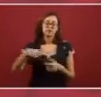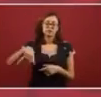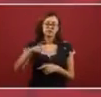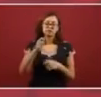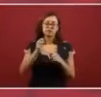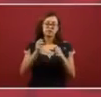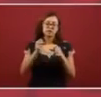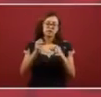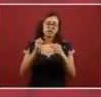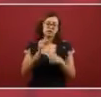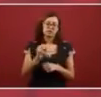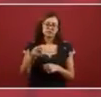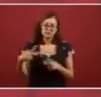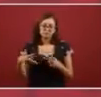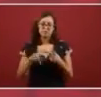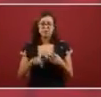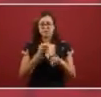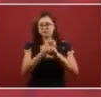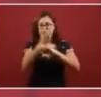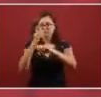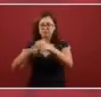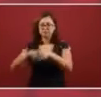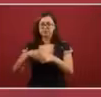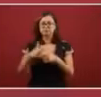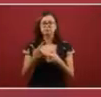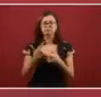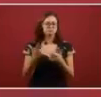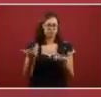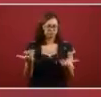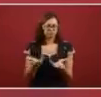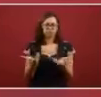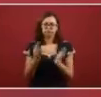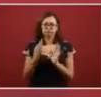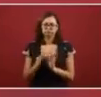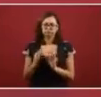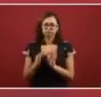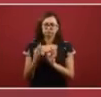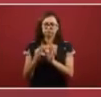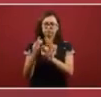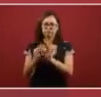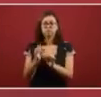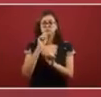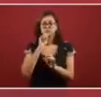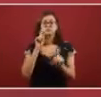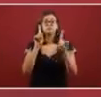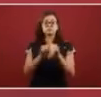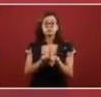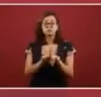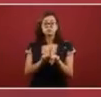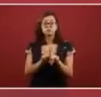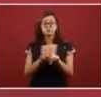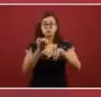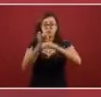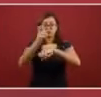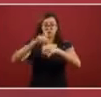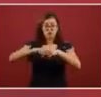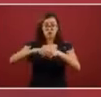de los estados, y lo hacen incluso en las regiones del